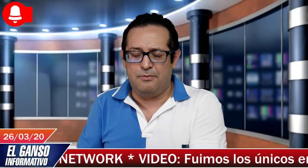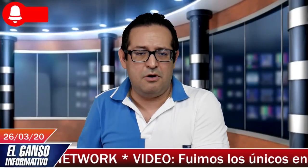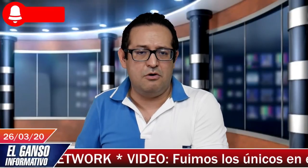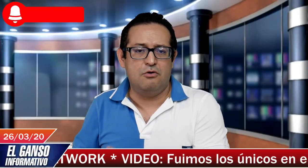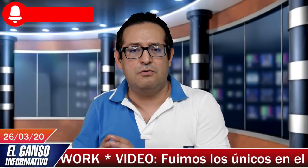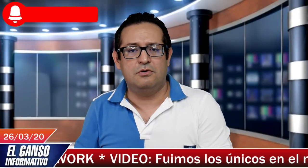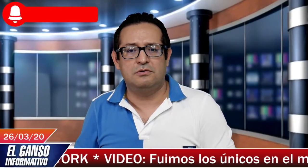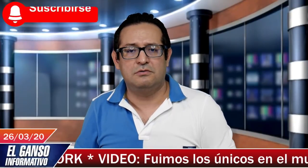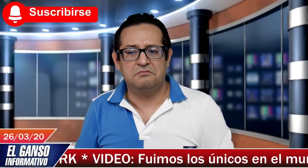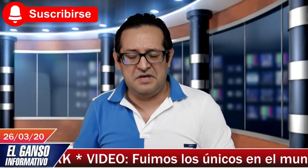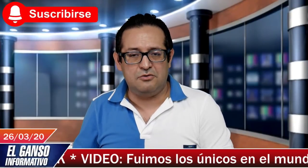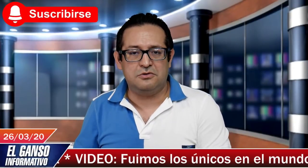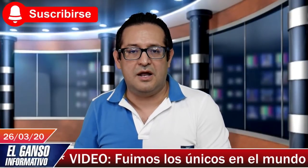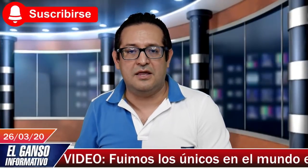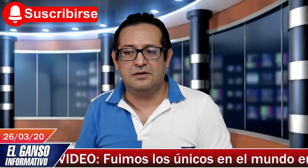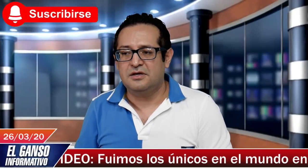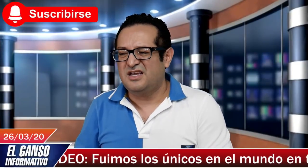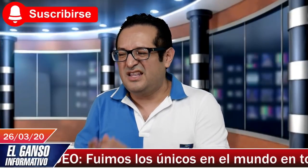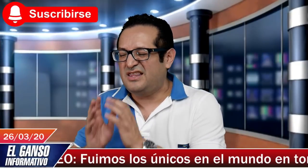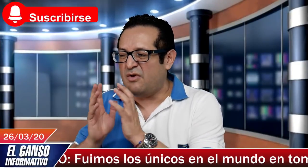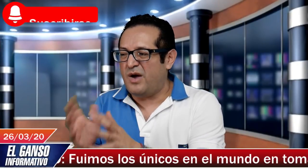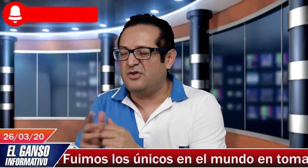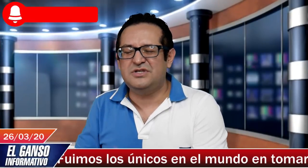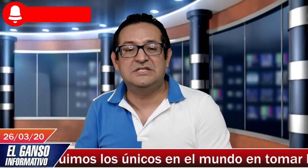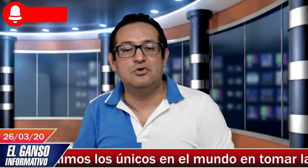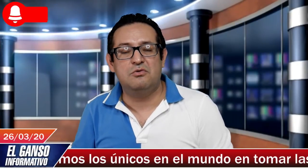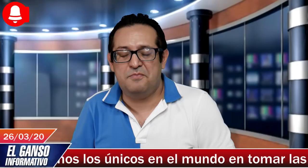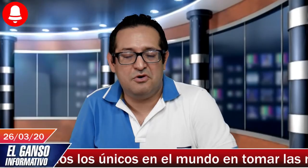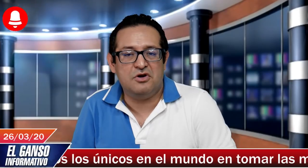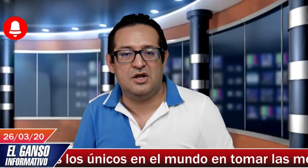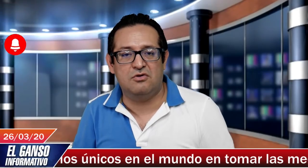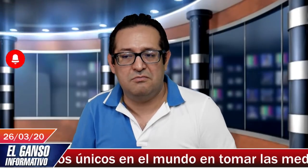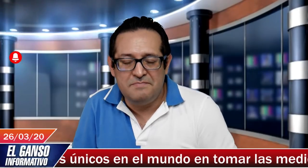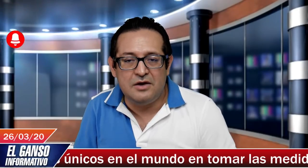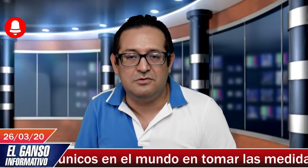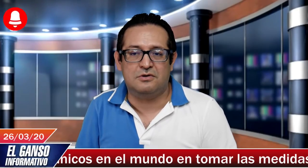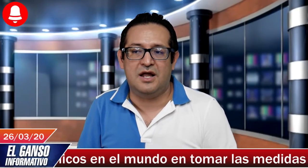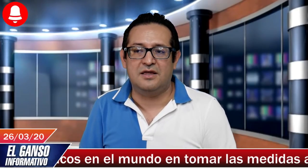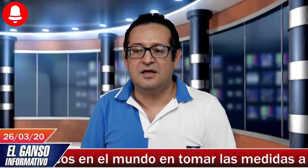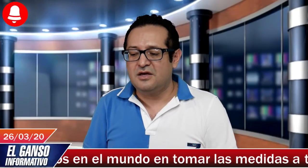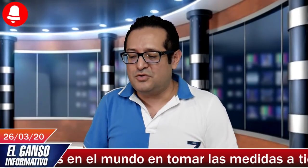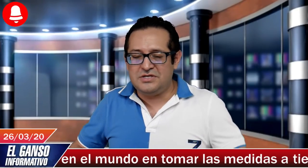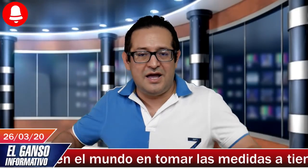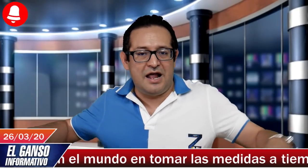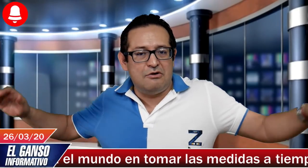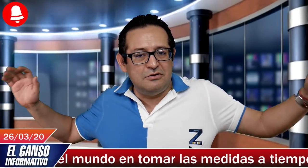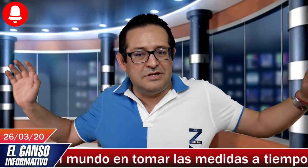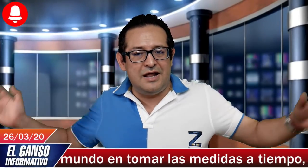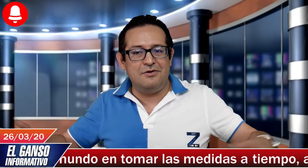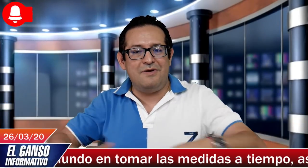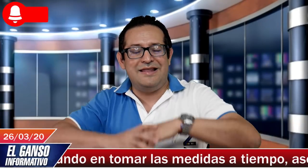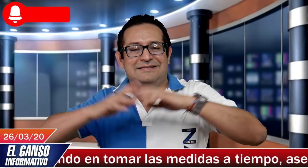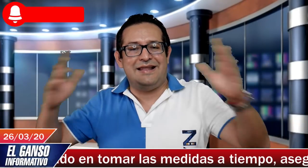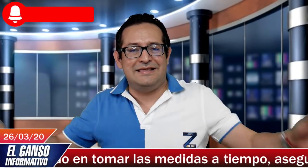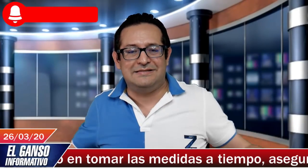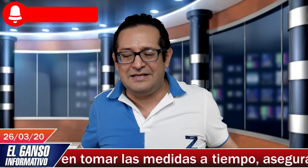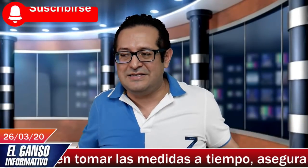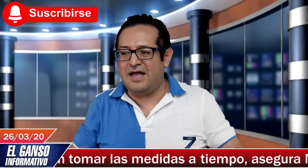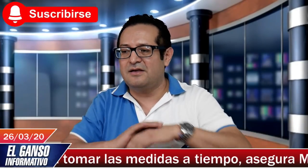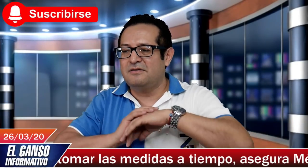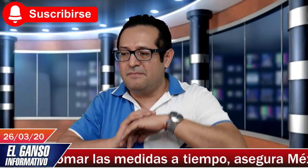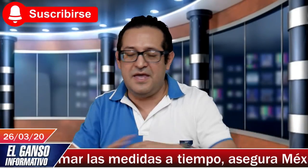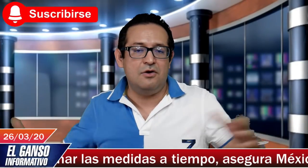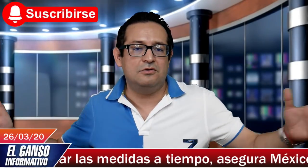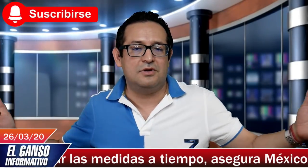ejemplo, en Japón no hubo, bien controlada. En Taiwán no sé si hubo, pero creo que no, bien controlada. Suecia, al contrario, no hay ni sana